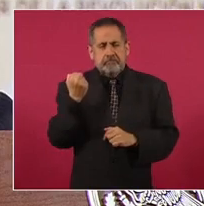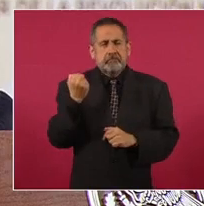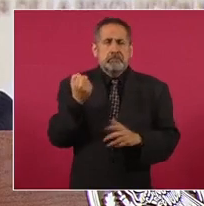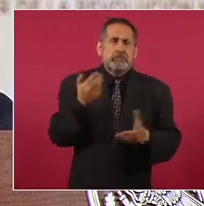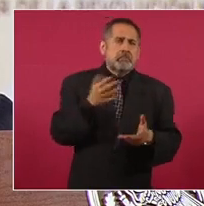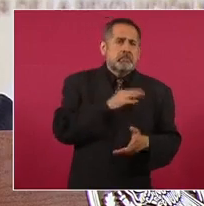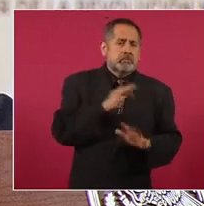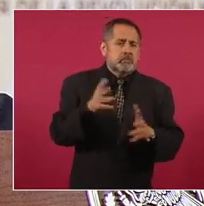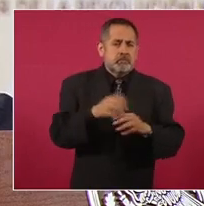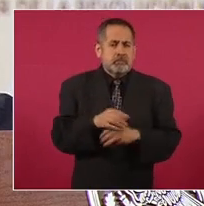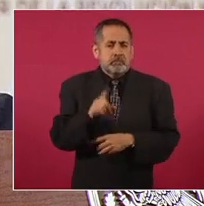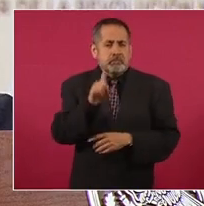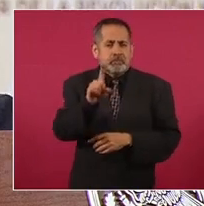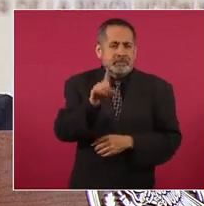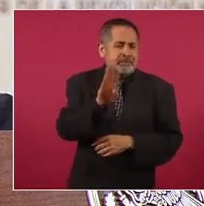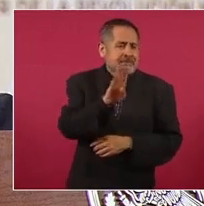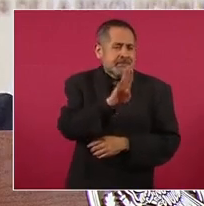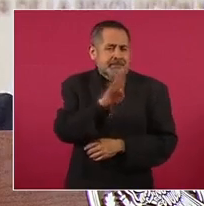alrededor de